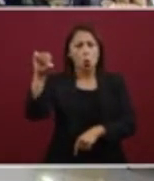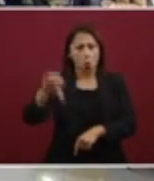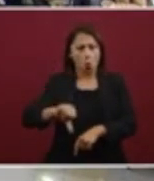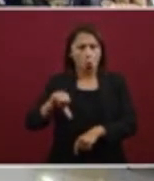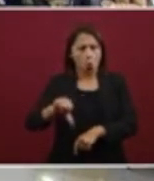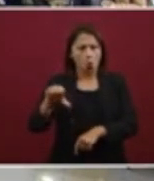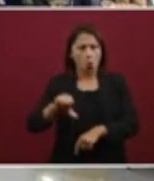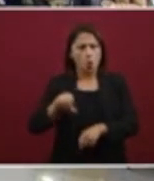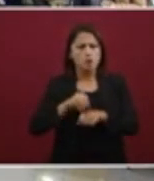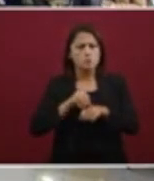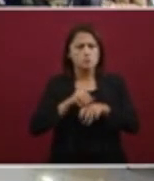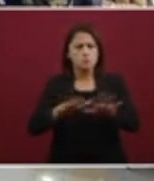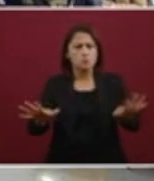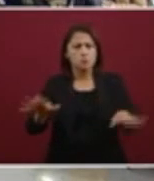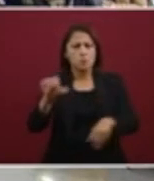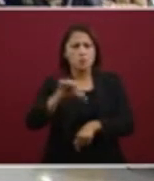informan.